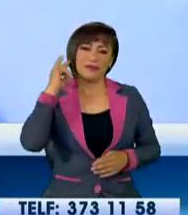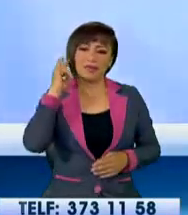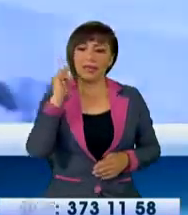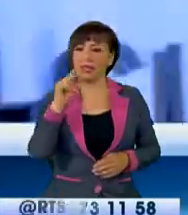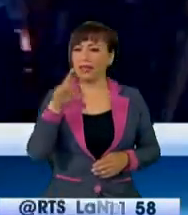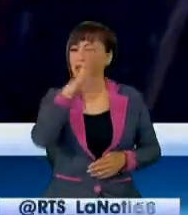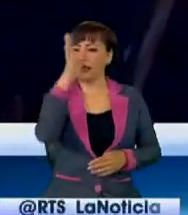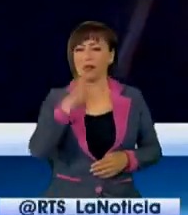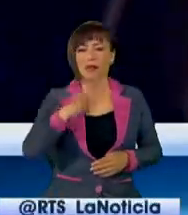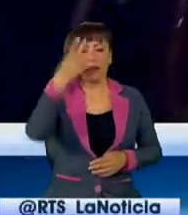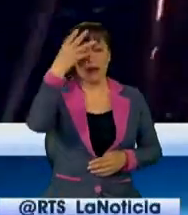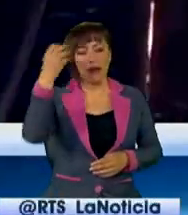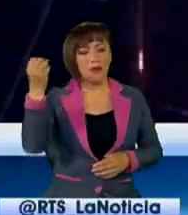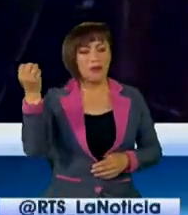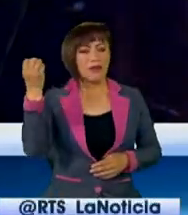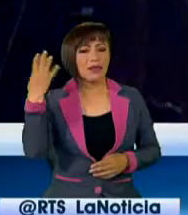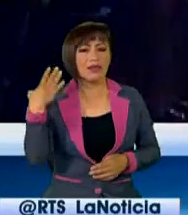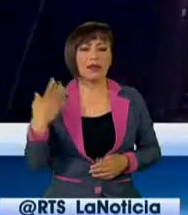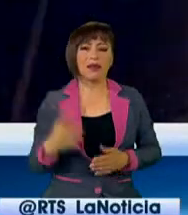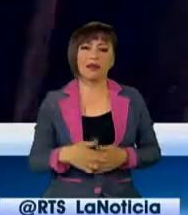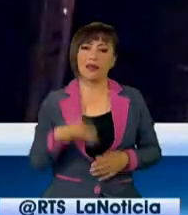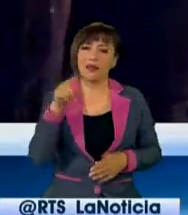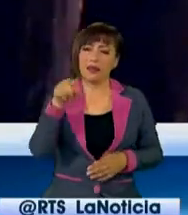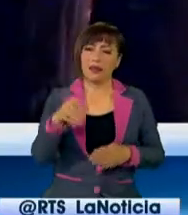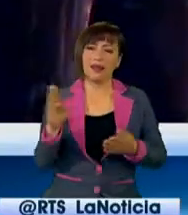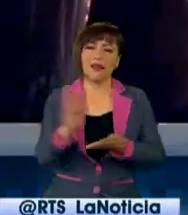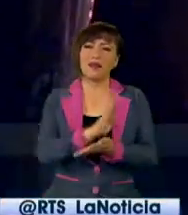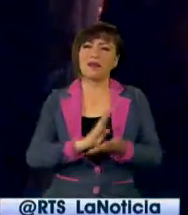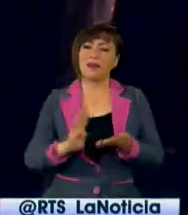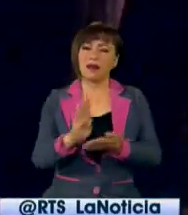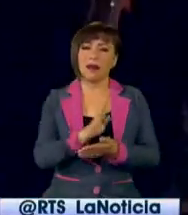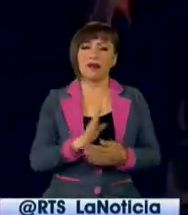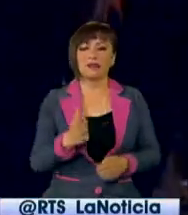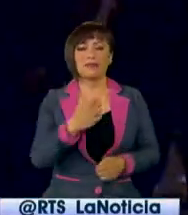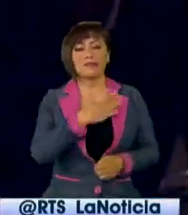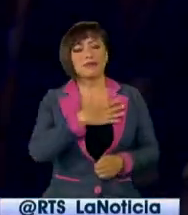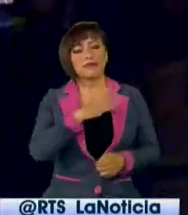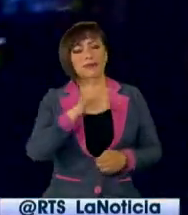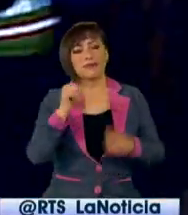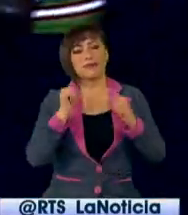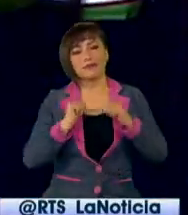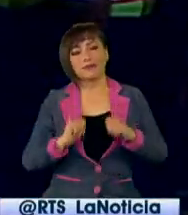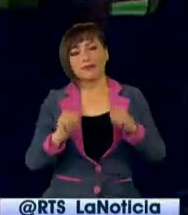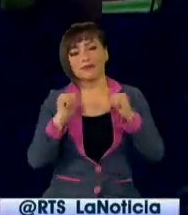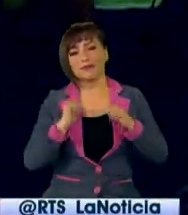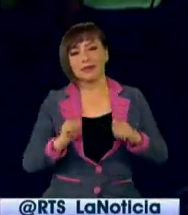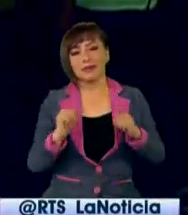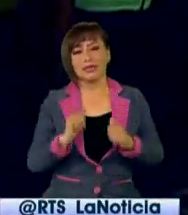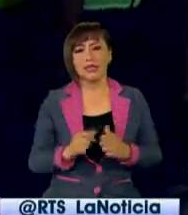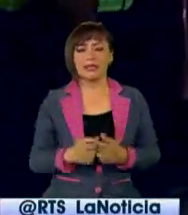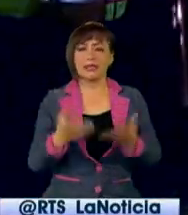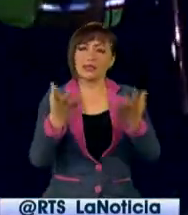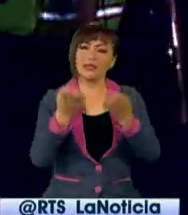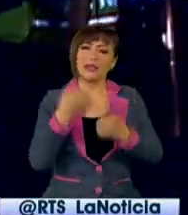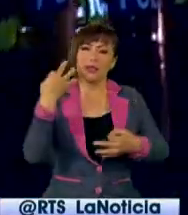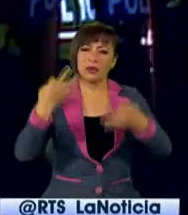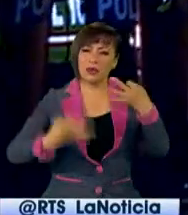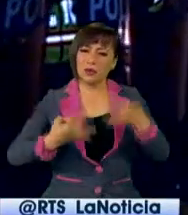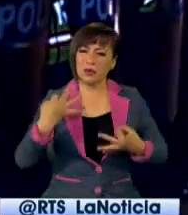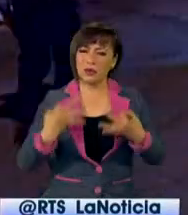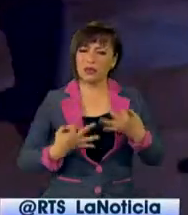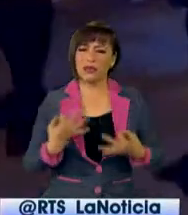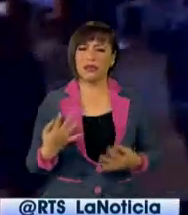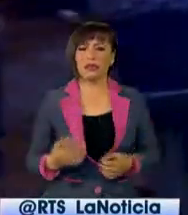memoria de los habitantes del barrio Caminos del Inca y de toda una comunidad, quienes el día del hecho buscaron hacer justicia por mano